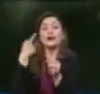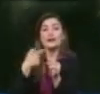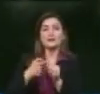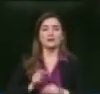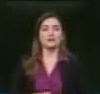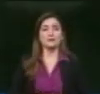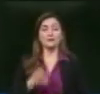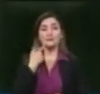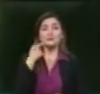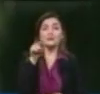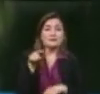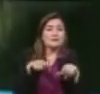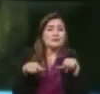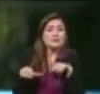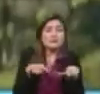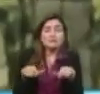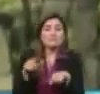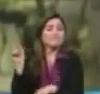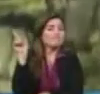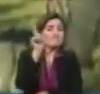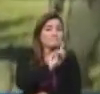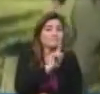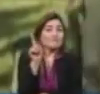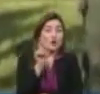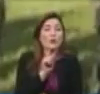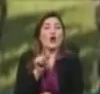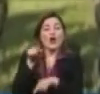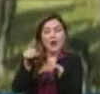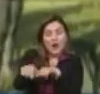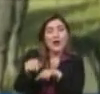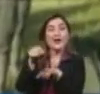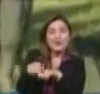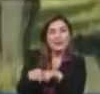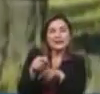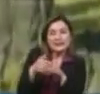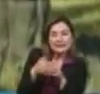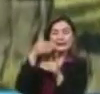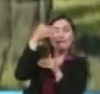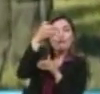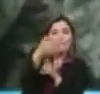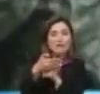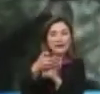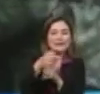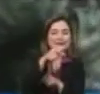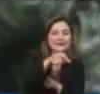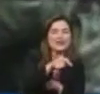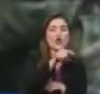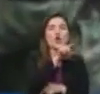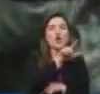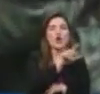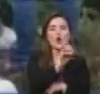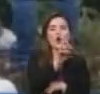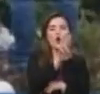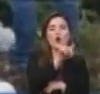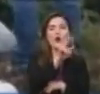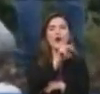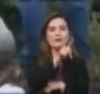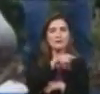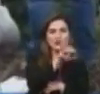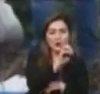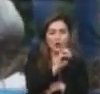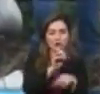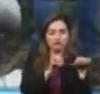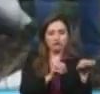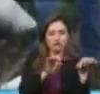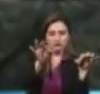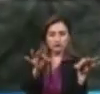tiene presencia en el sector, pero asegura que en Tumaco, que se ubica frente a San Lorenzo, al otro lado de la frontera, se